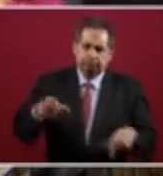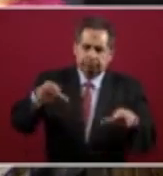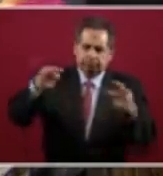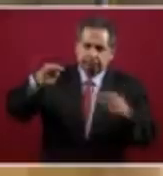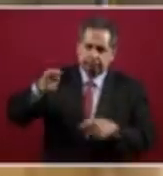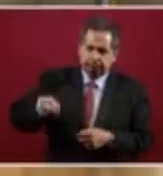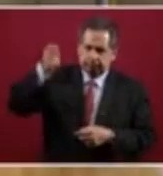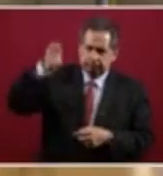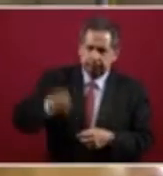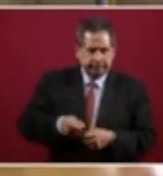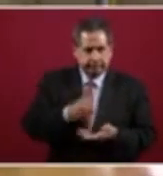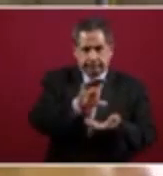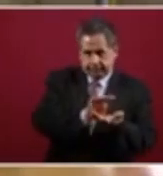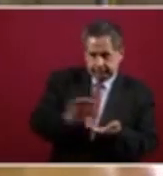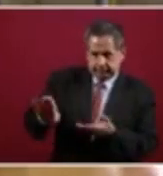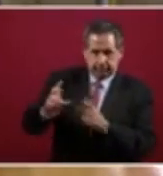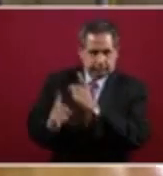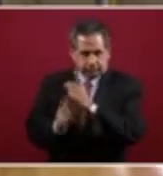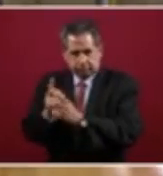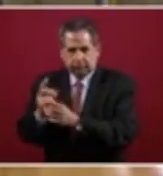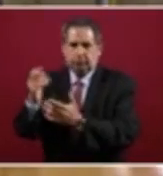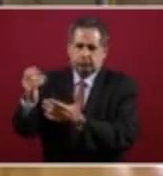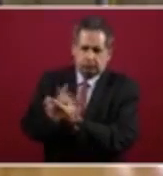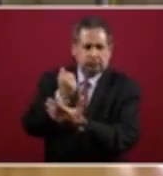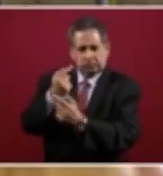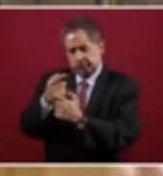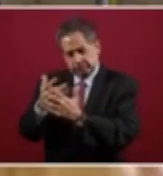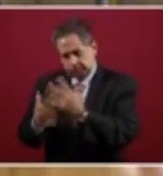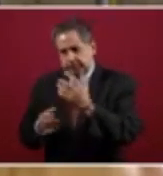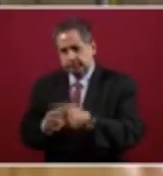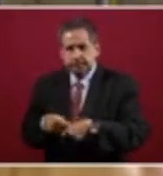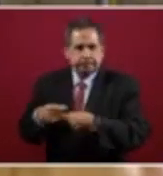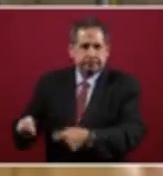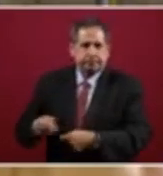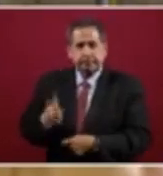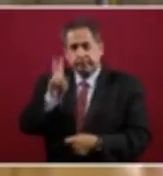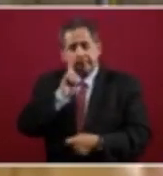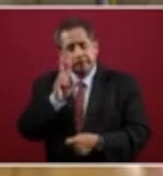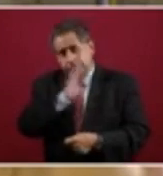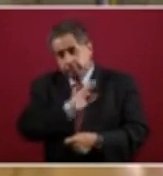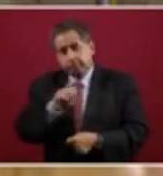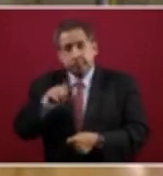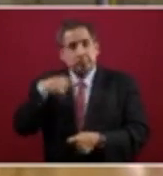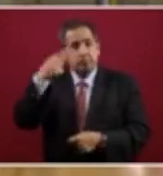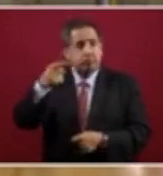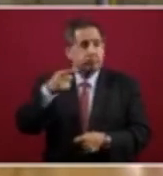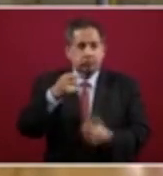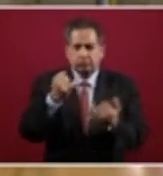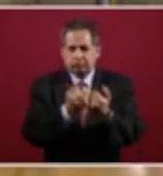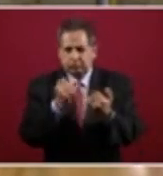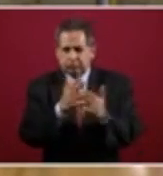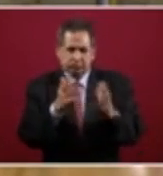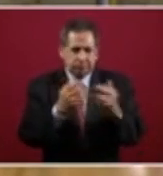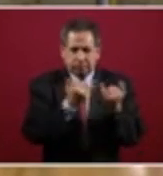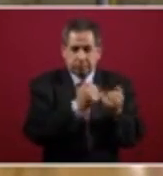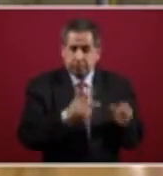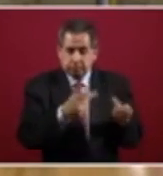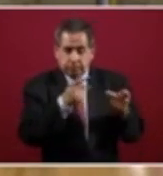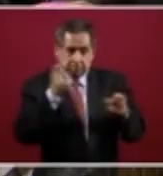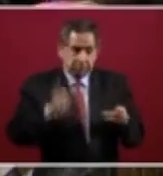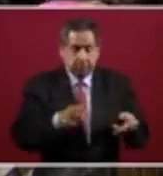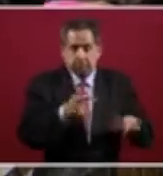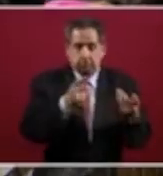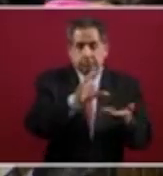los deportistas por el medallero y por sus logros, ¿habría la posibilidad de que recursos de estas subastas se